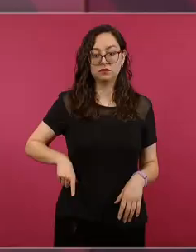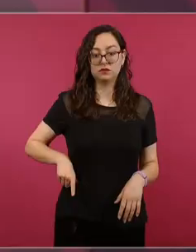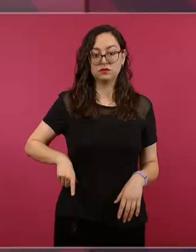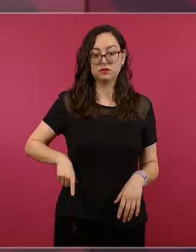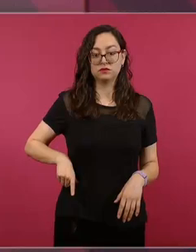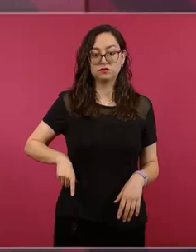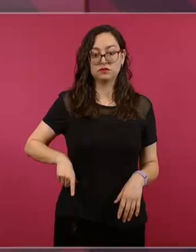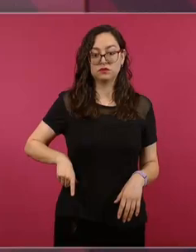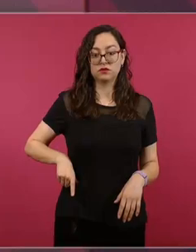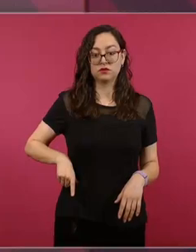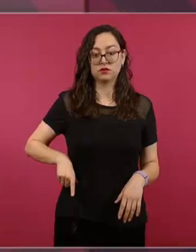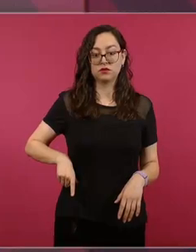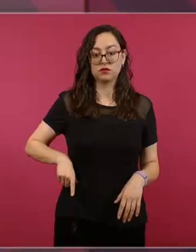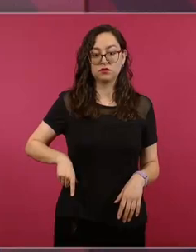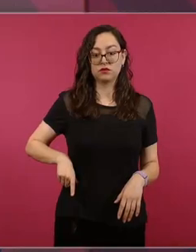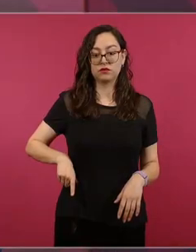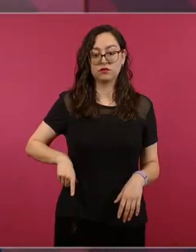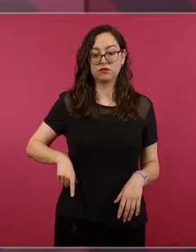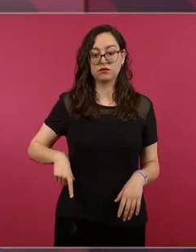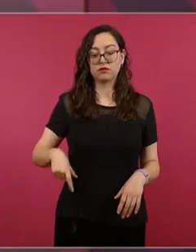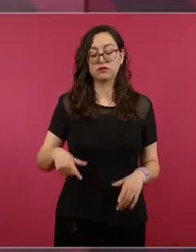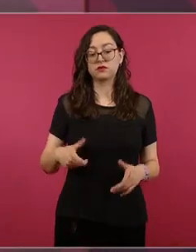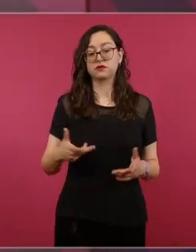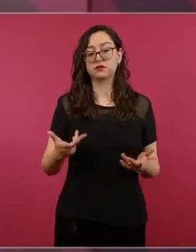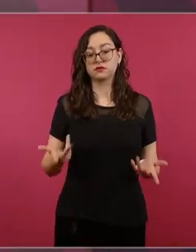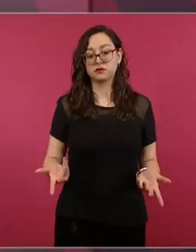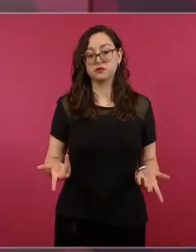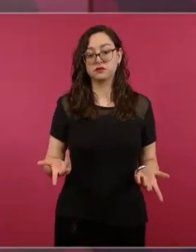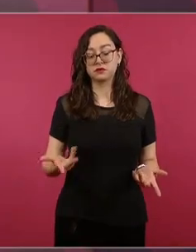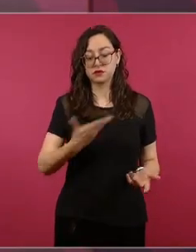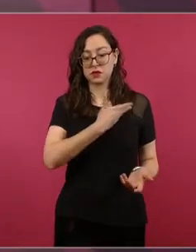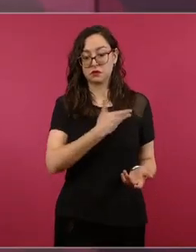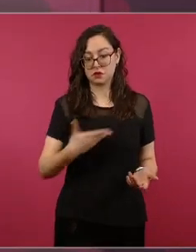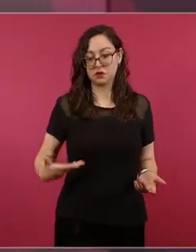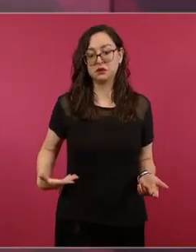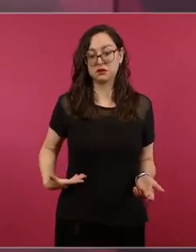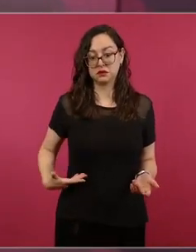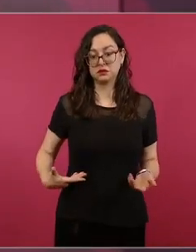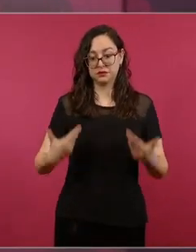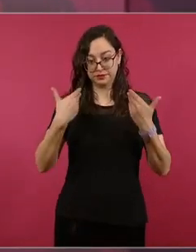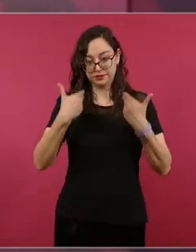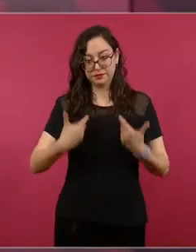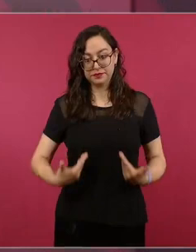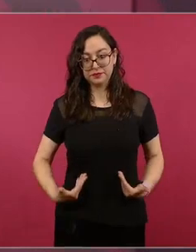en lo que corresponde al presidente,